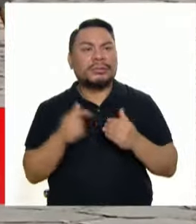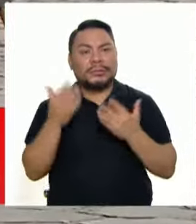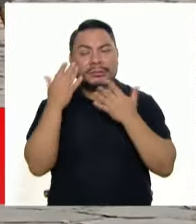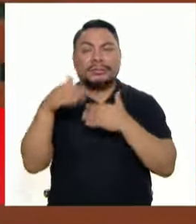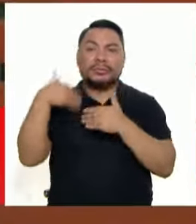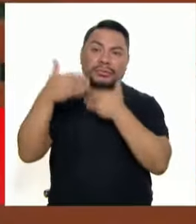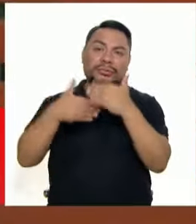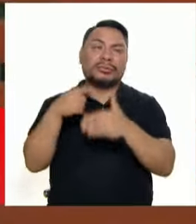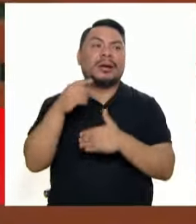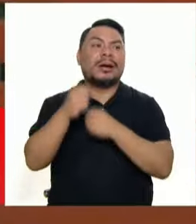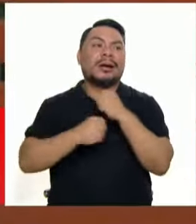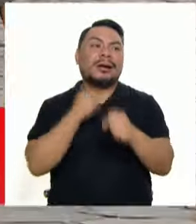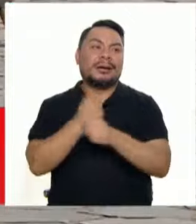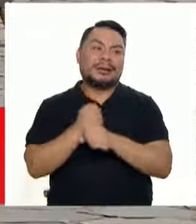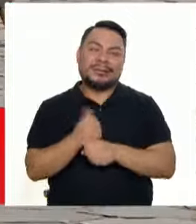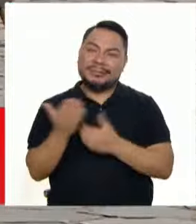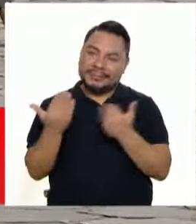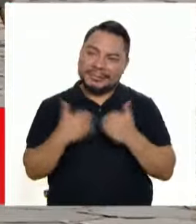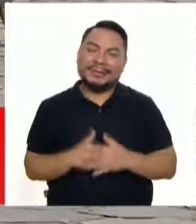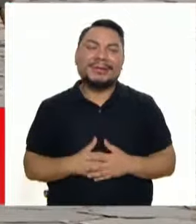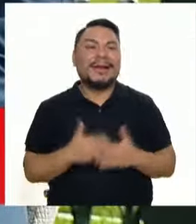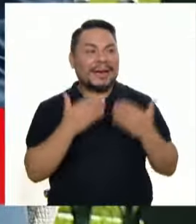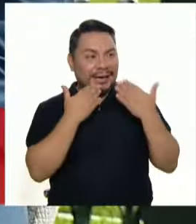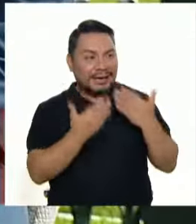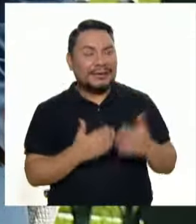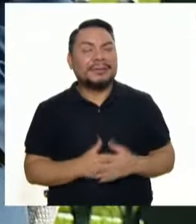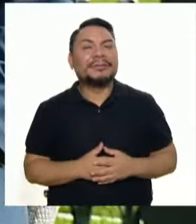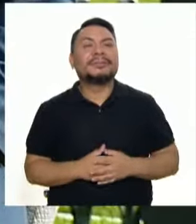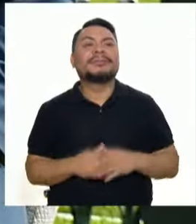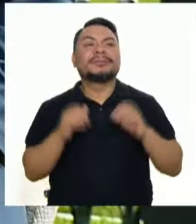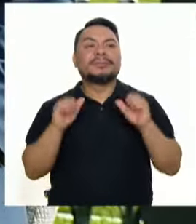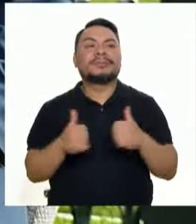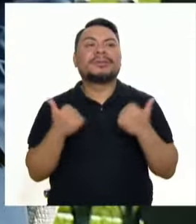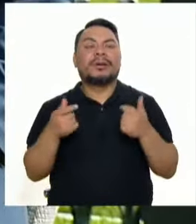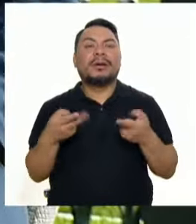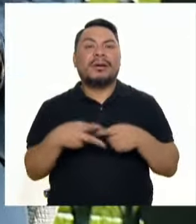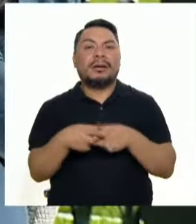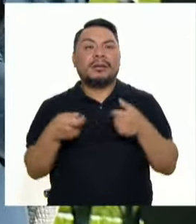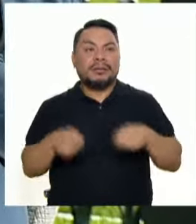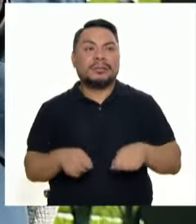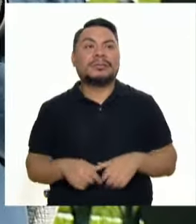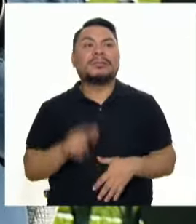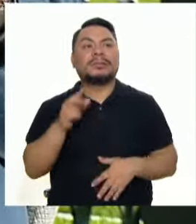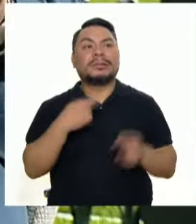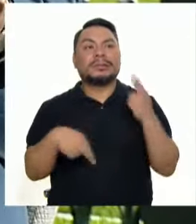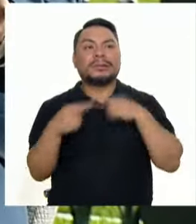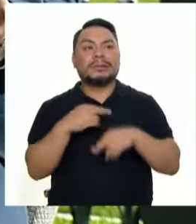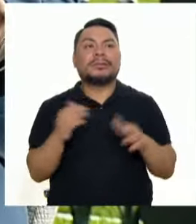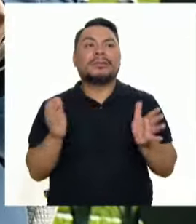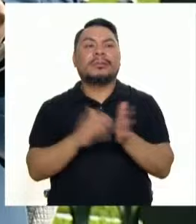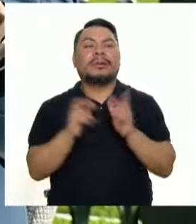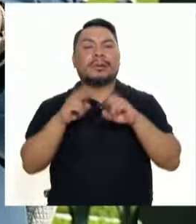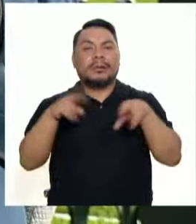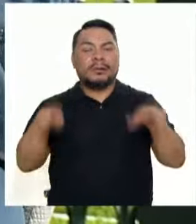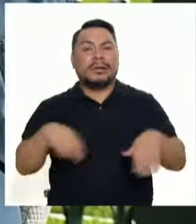esperamos todos los días del año. Claro que sí. Muchas gracias. Muchas gracias. Vamos, amigos, ahora a una pausa, pero vamos a regresar con más de la